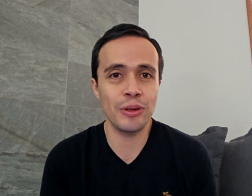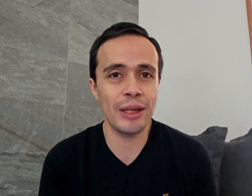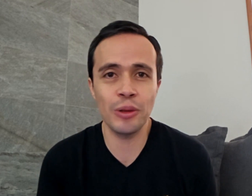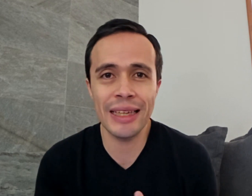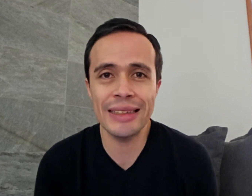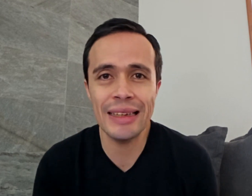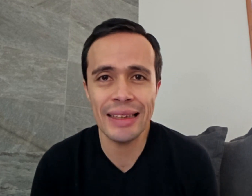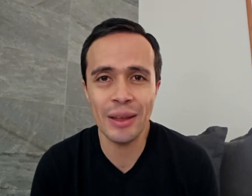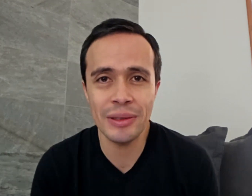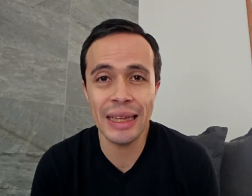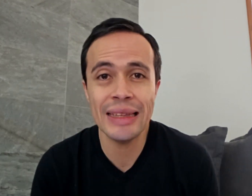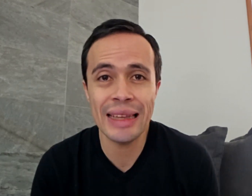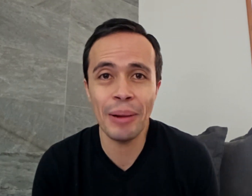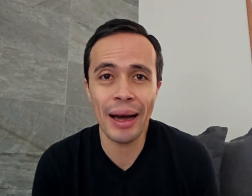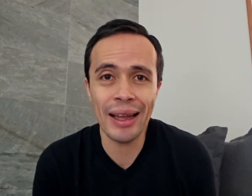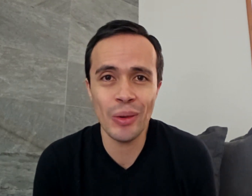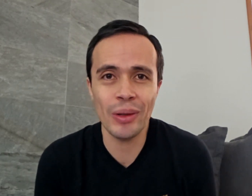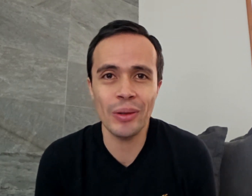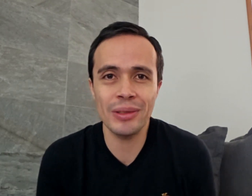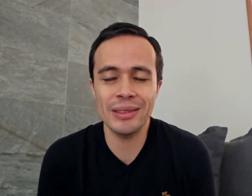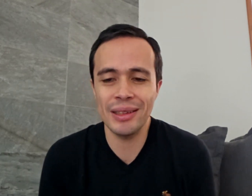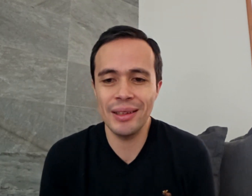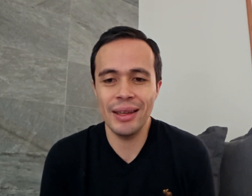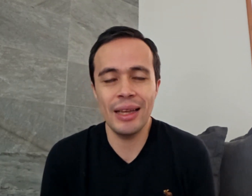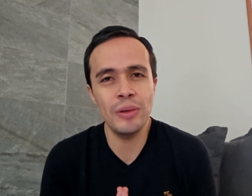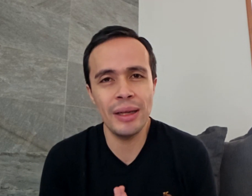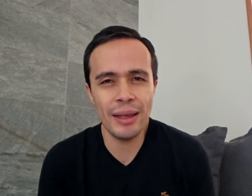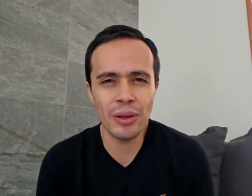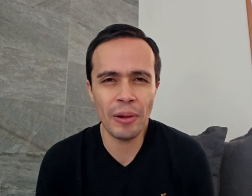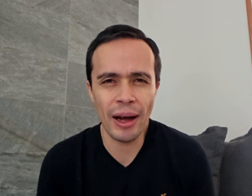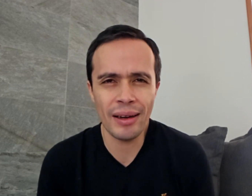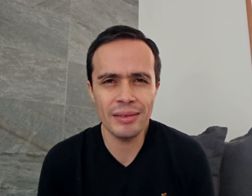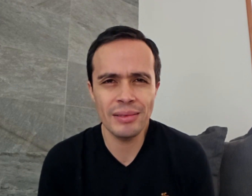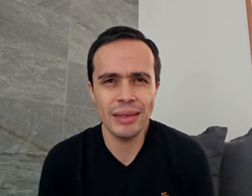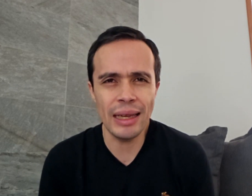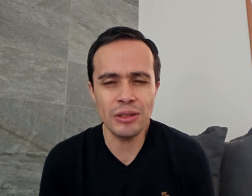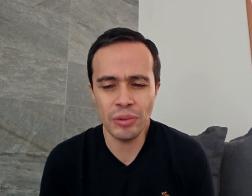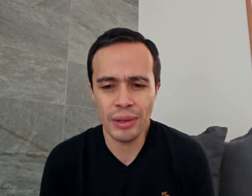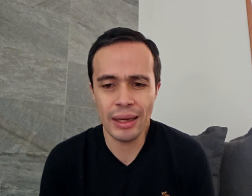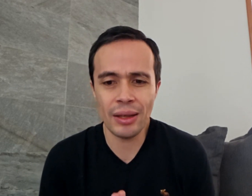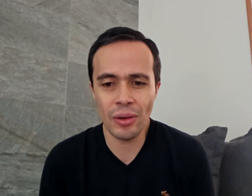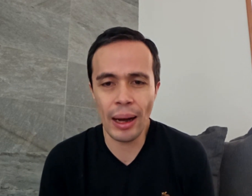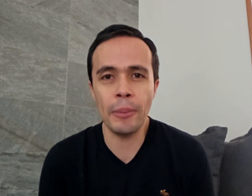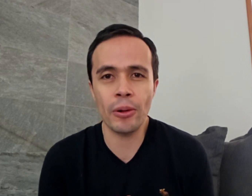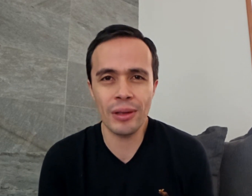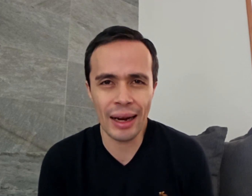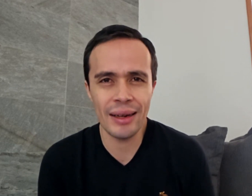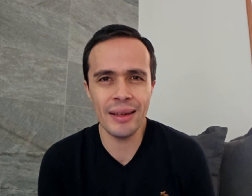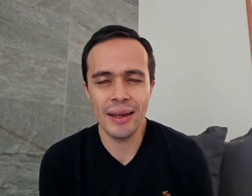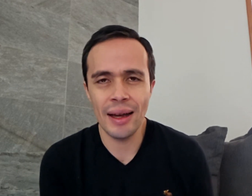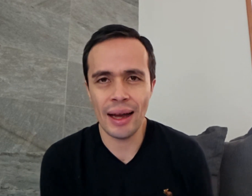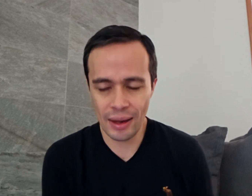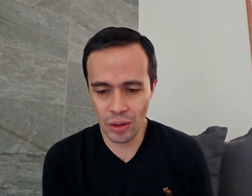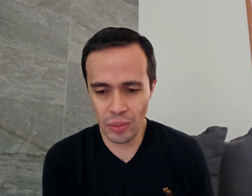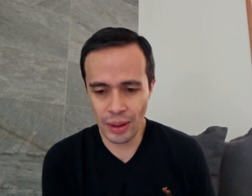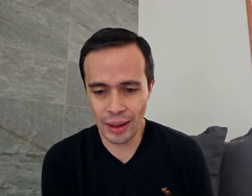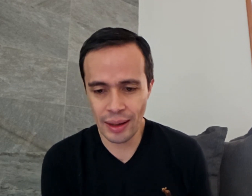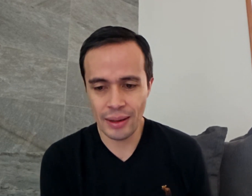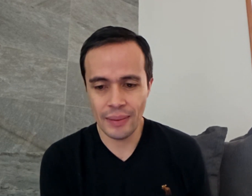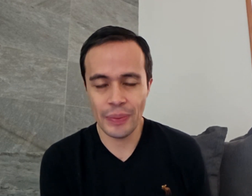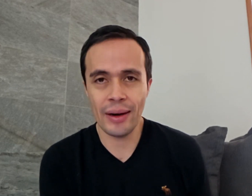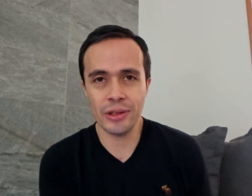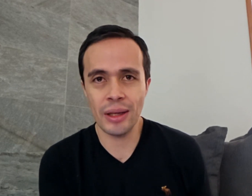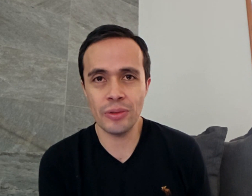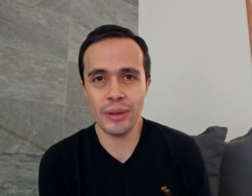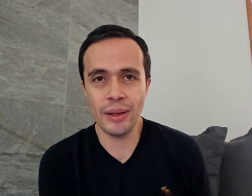las personas no están delinquiendo, están trabajando. Entonces, ¿es un delito trabajar? ¿Es un delito aportarle a la